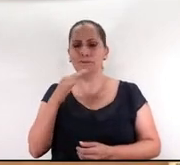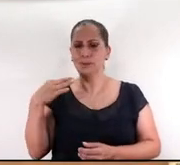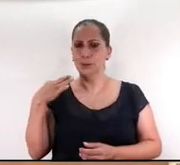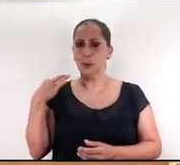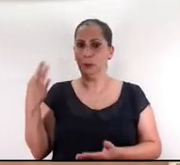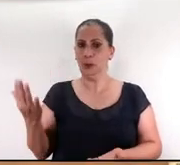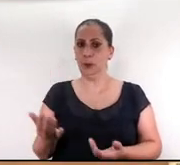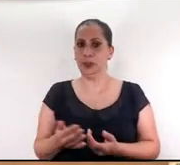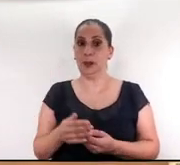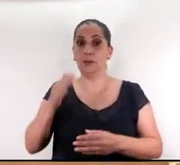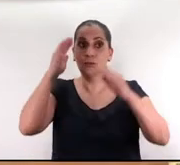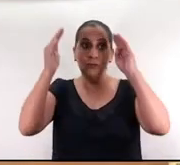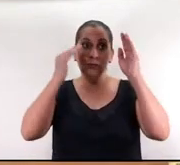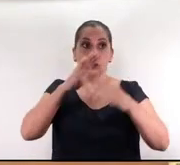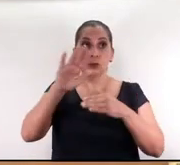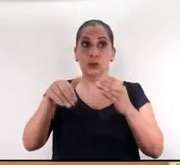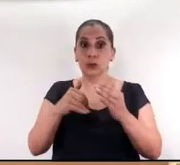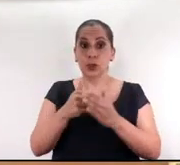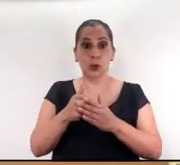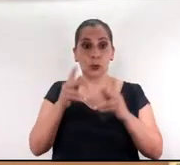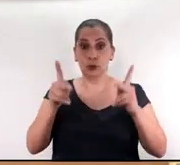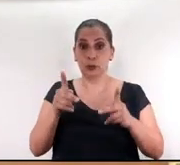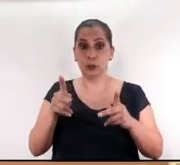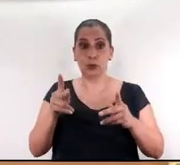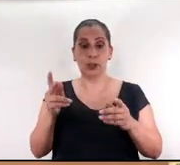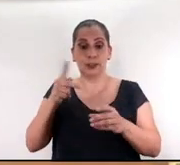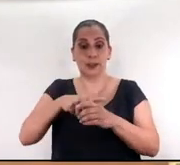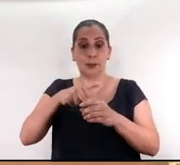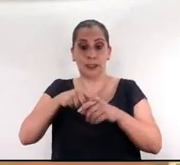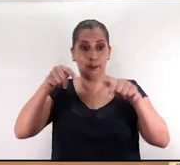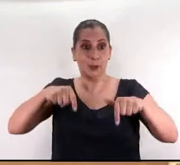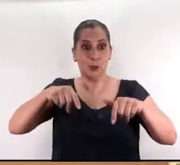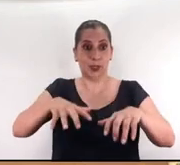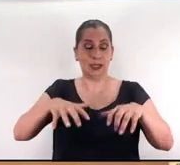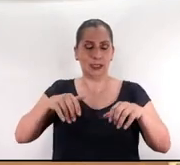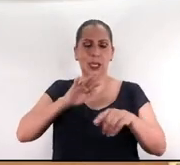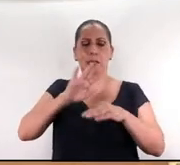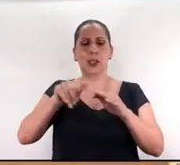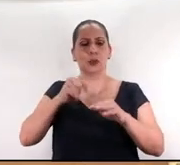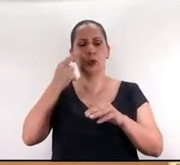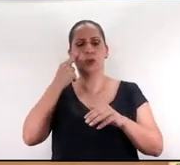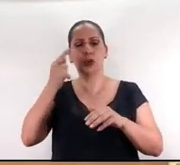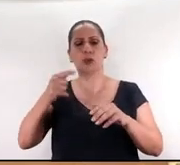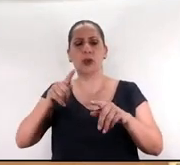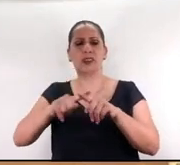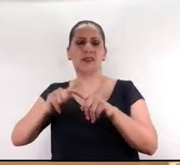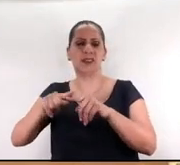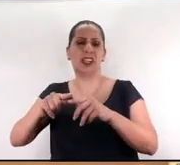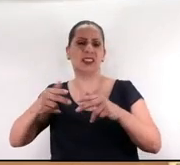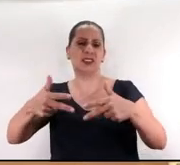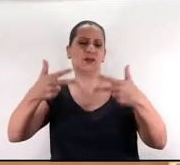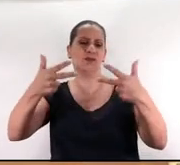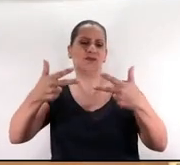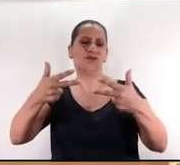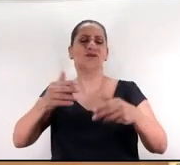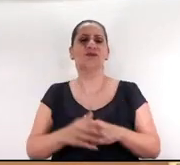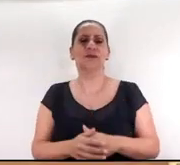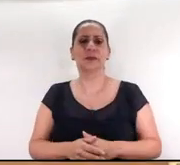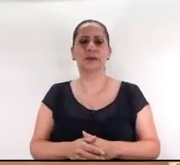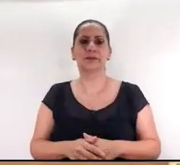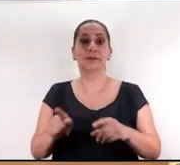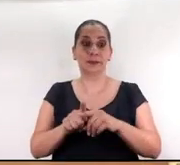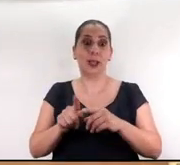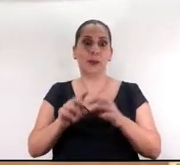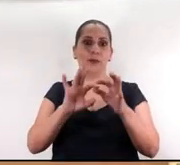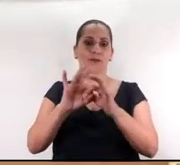invitación. Y un saludo a todos los que participan aquí en la sala y a los que nos ven a través de los distintos medios. Redes sociales también que